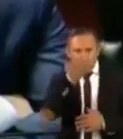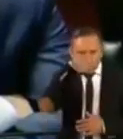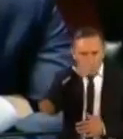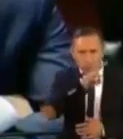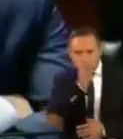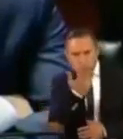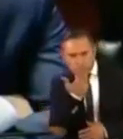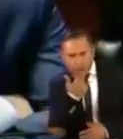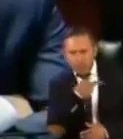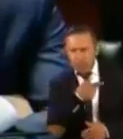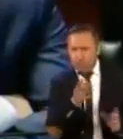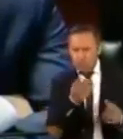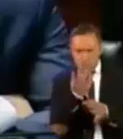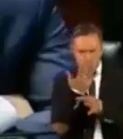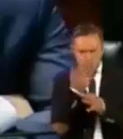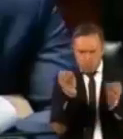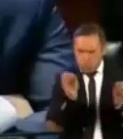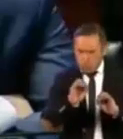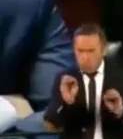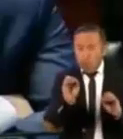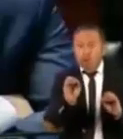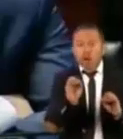es calidad política